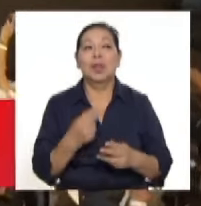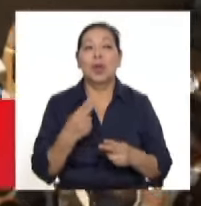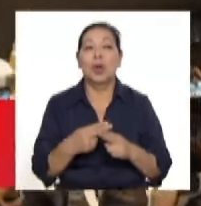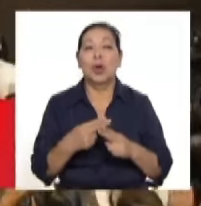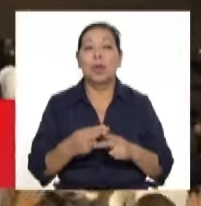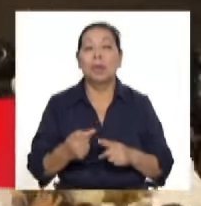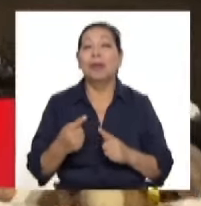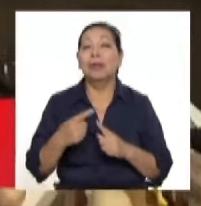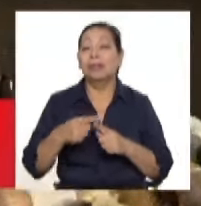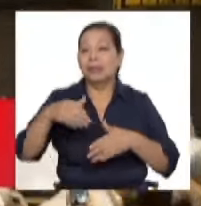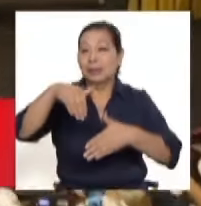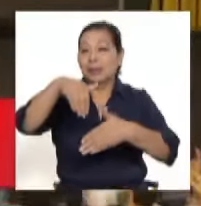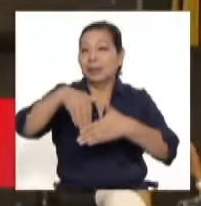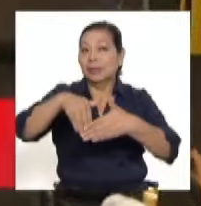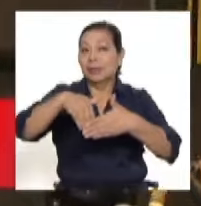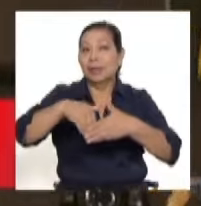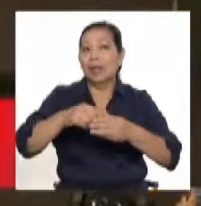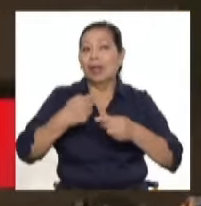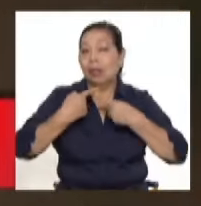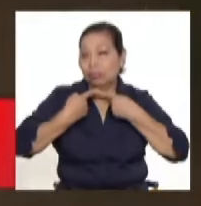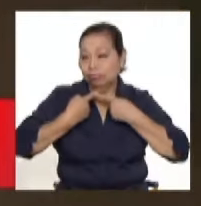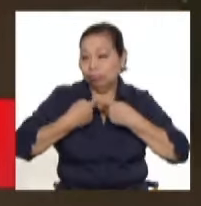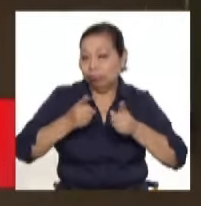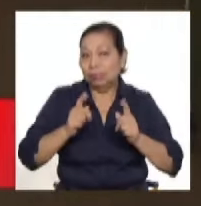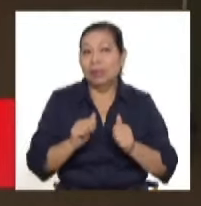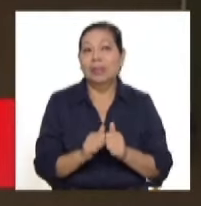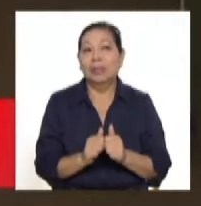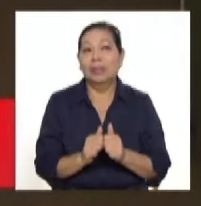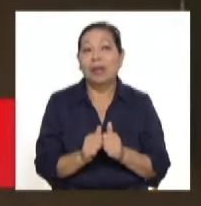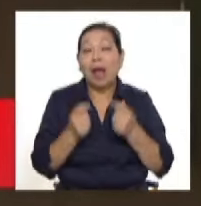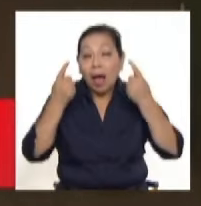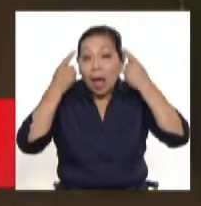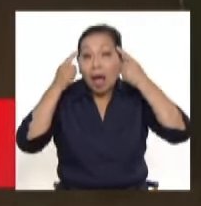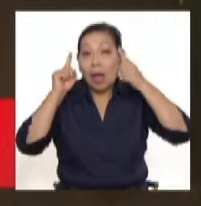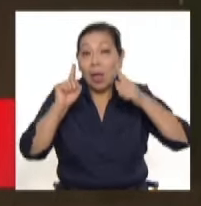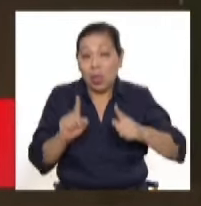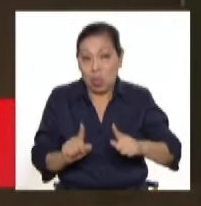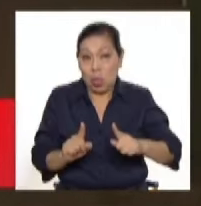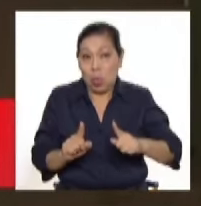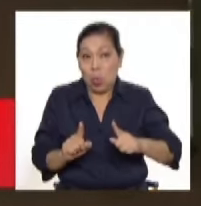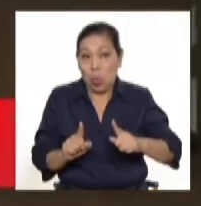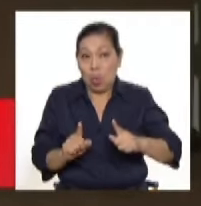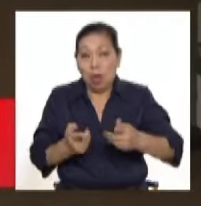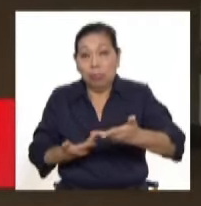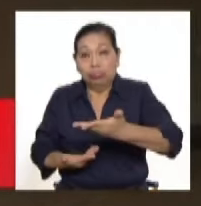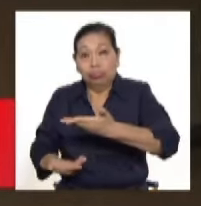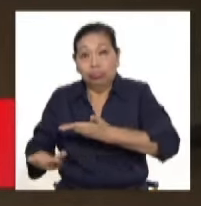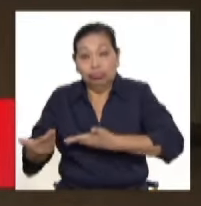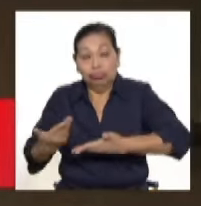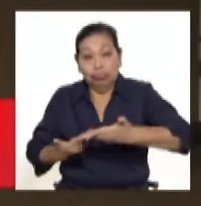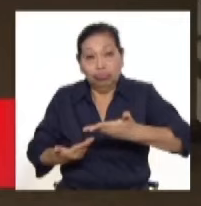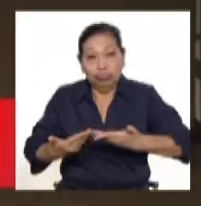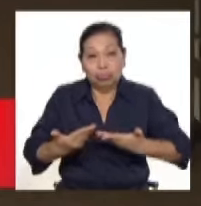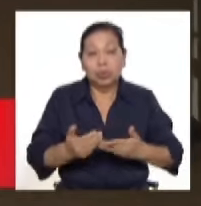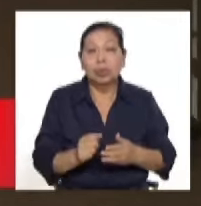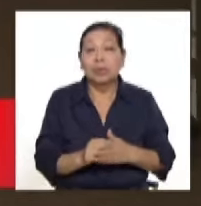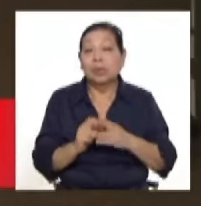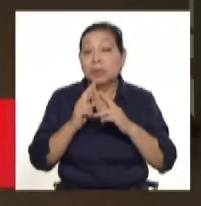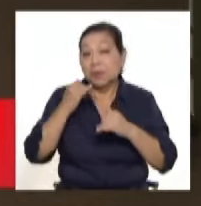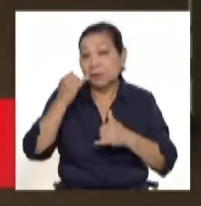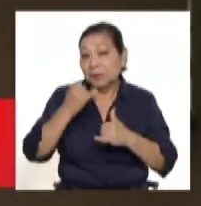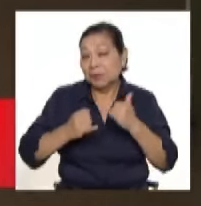nombre del Tribunal Electoral, comunicarle que de acuerdo a nuestro sistema de transmisión extraoficial de